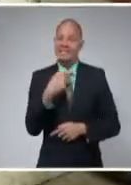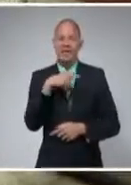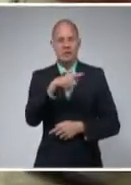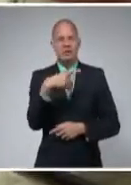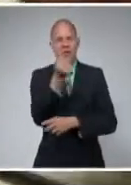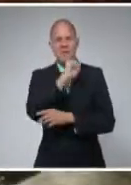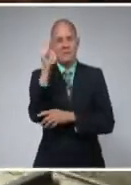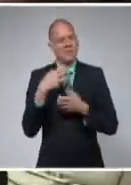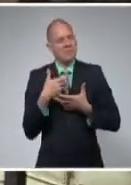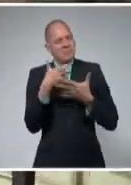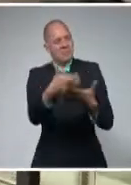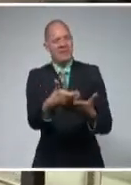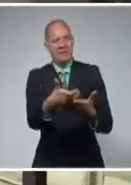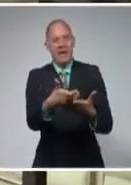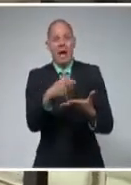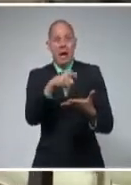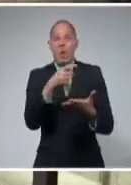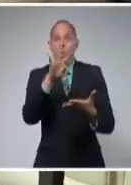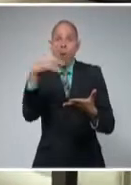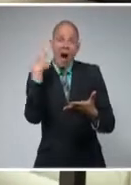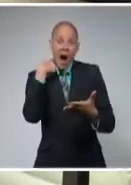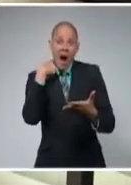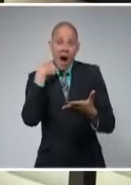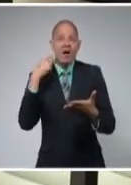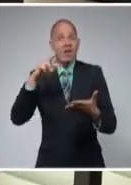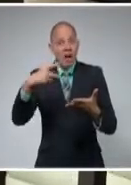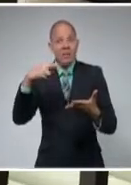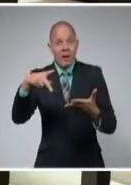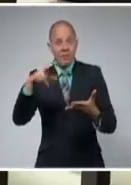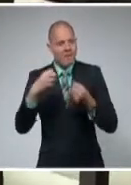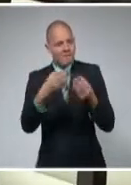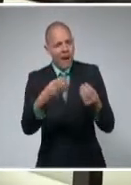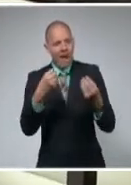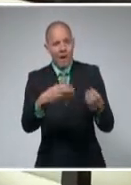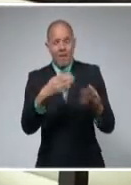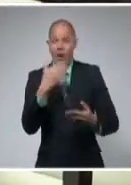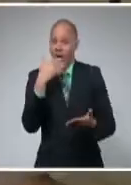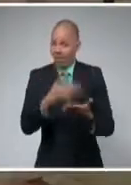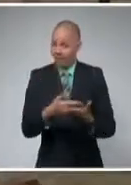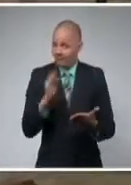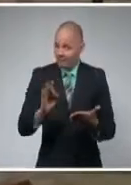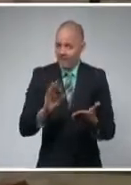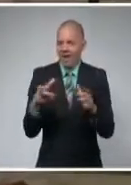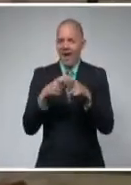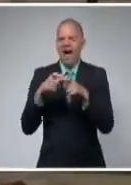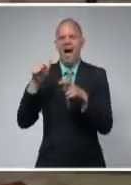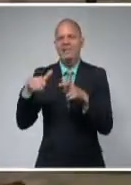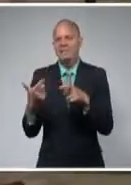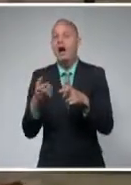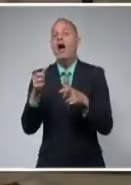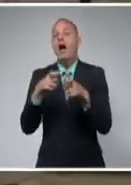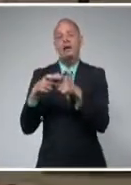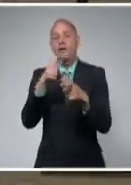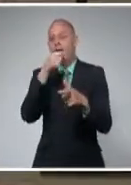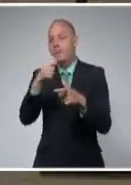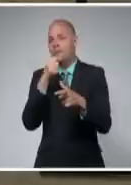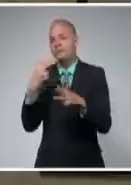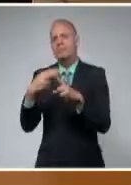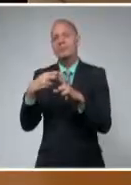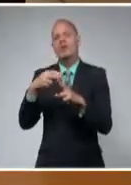4 veces ha conquistado Elsa Ramos el Premio Nacional Juan Gualberto Gómez, que la Unión de Periodistas de Cuba concede por la obra del